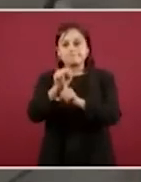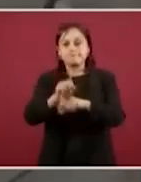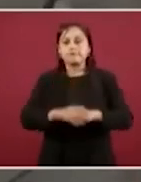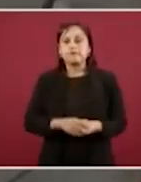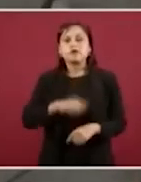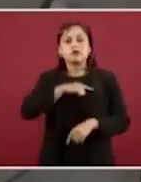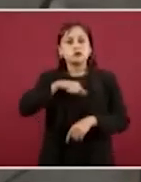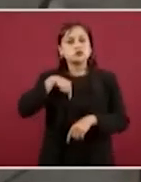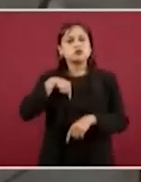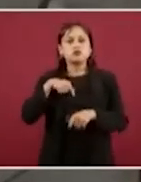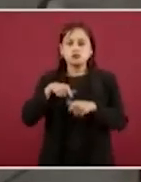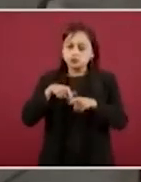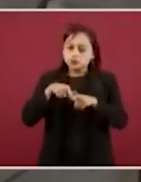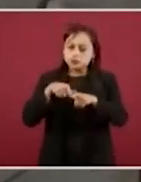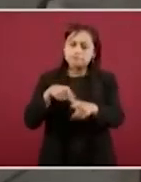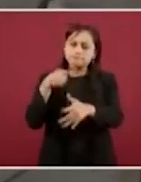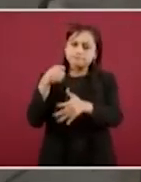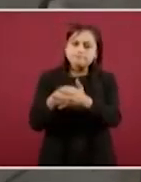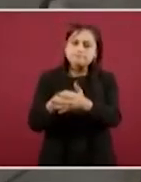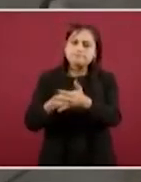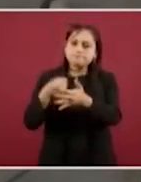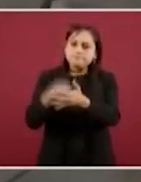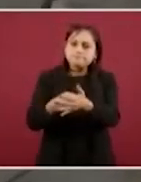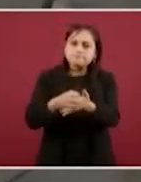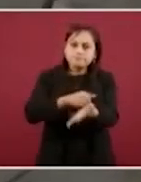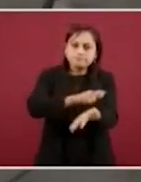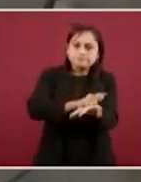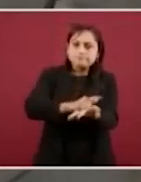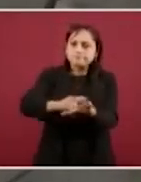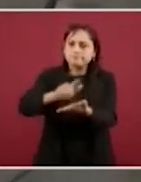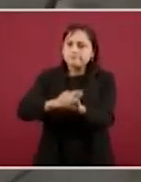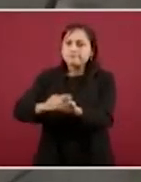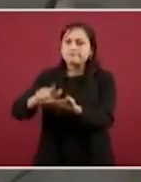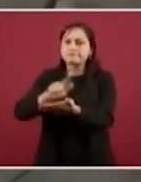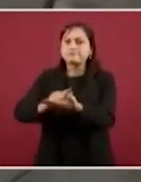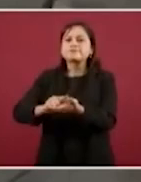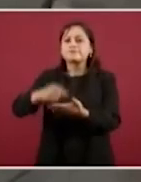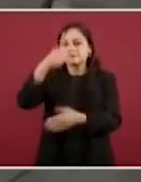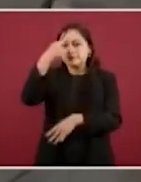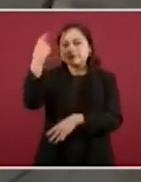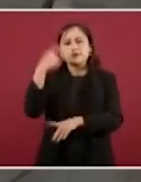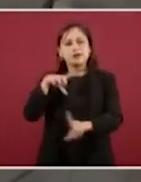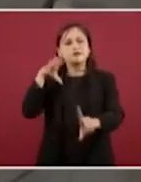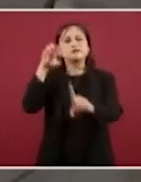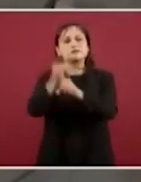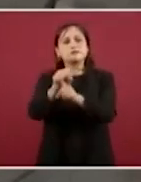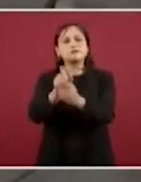fregando y fregando por nuestros derechos, porque llevamos 20 años de